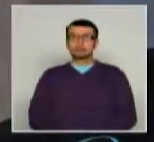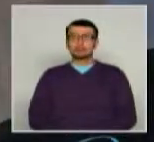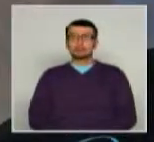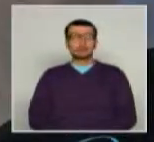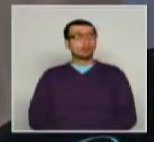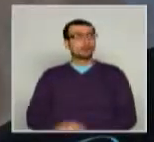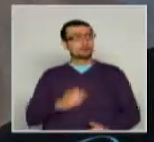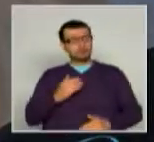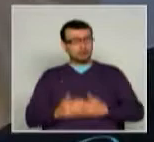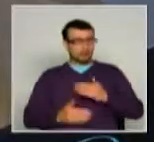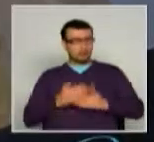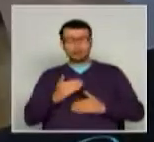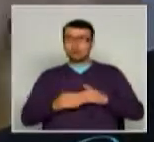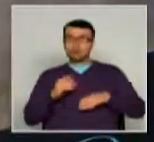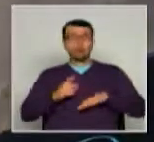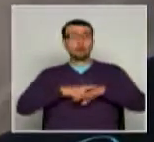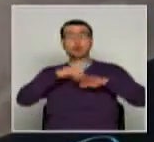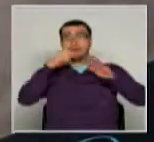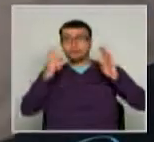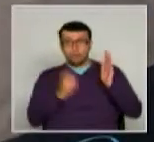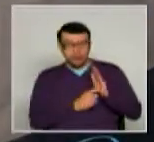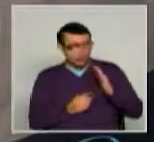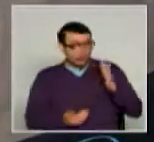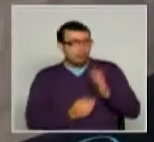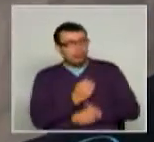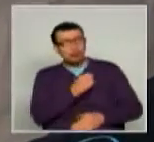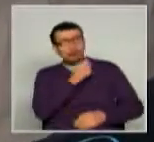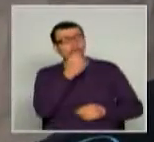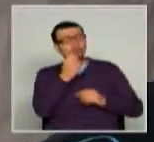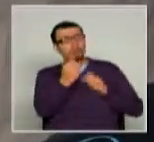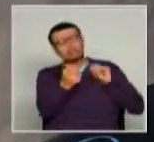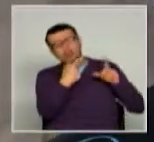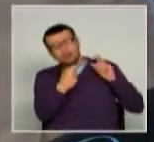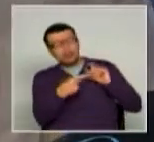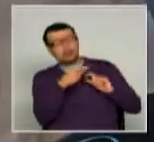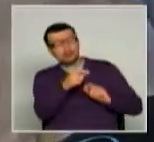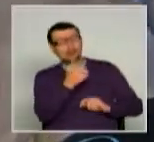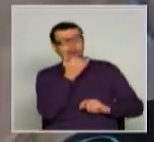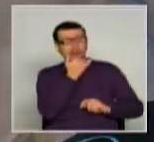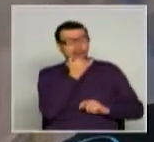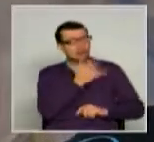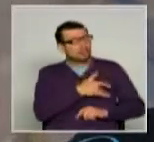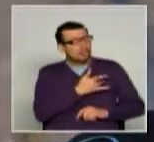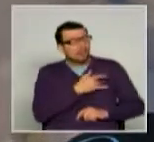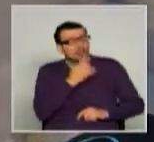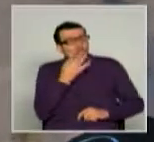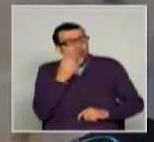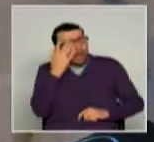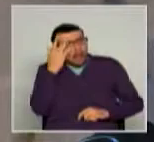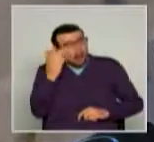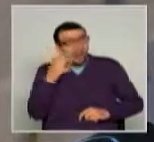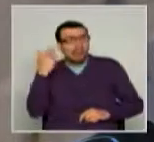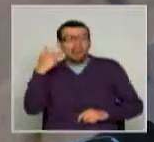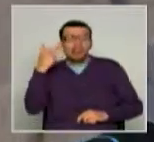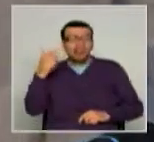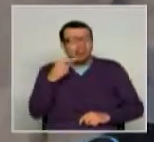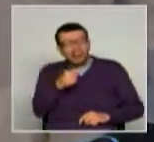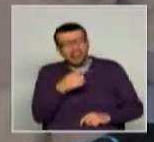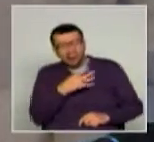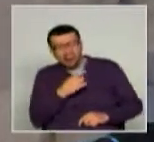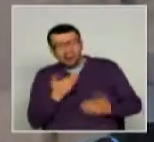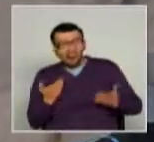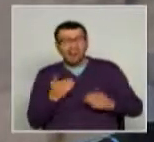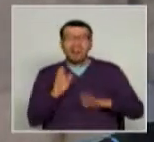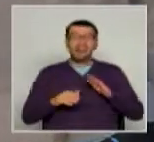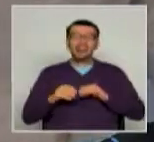Un procedimiento completo es de la etapa de valoración, de mirar por qué está iniciando el dolor, cuál es el historial de ese dolor. Muchas veces son